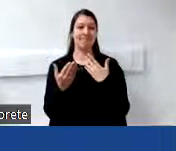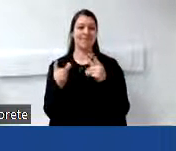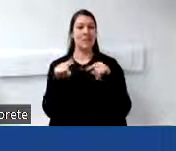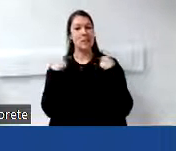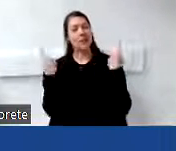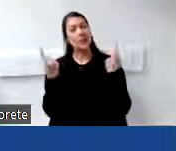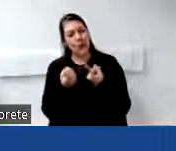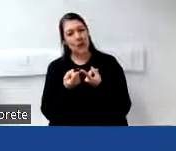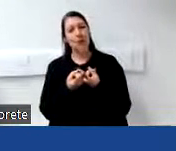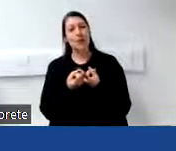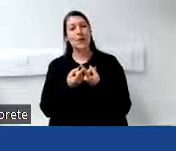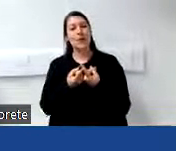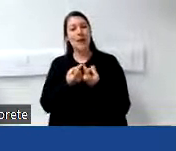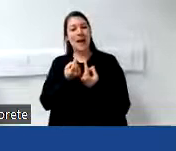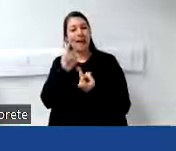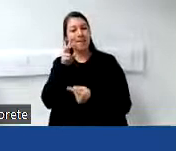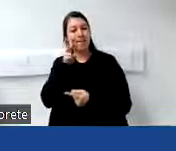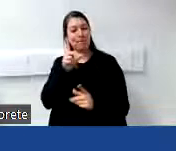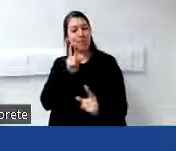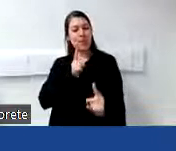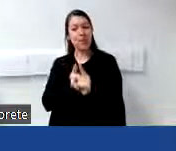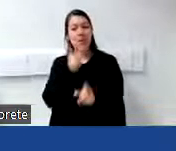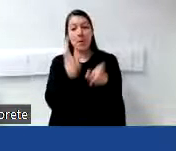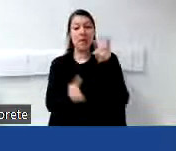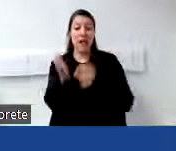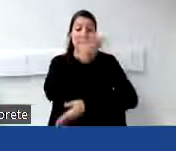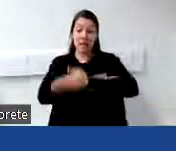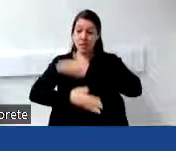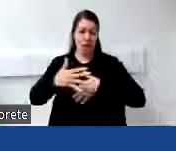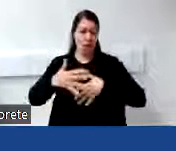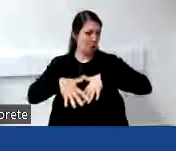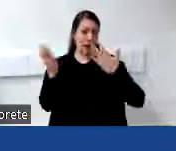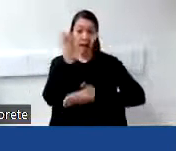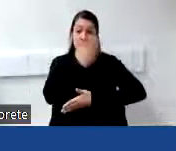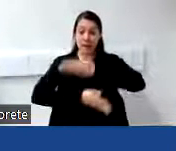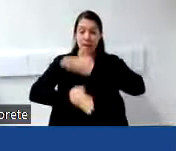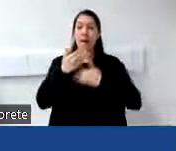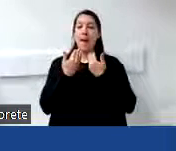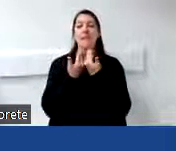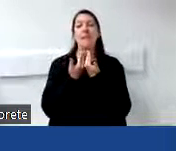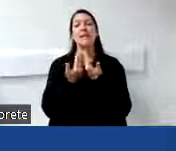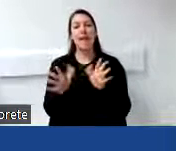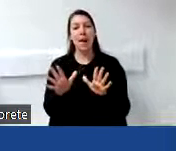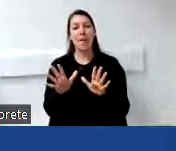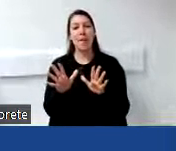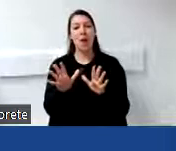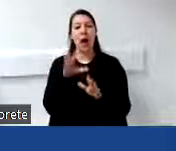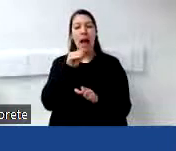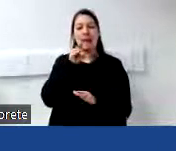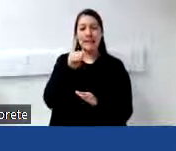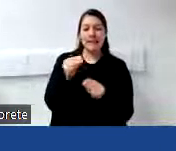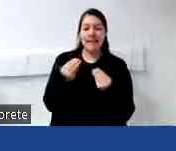que vemos a una persona con discapacidad, no importa cuál sea, y comenzamos a, bueno, titubear, no sabemos